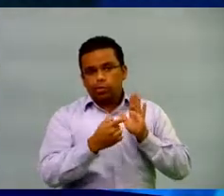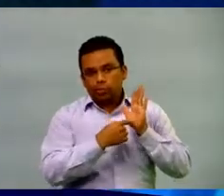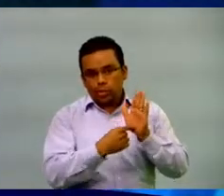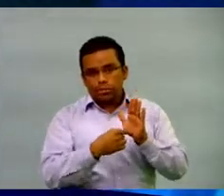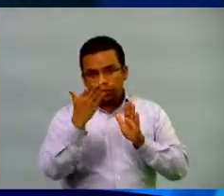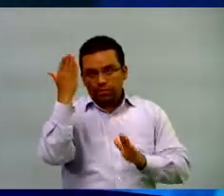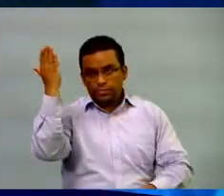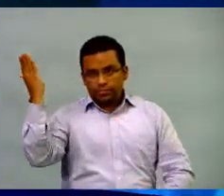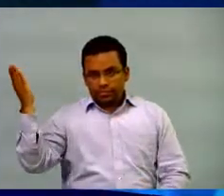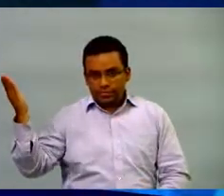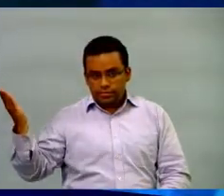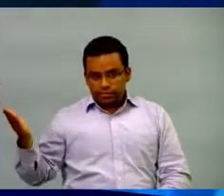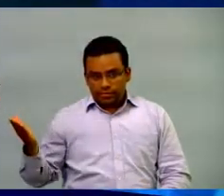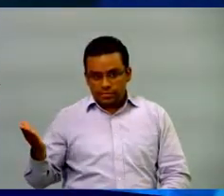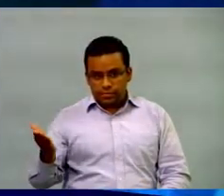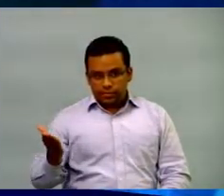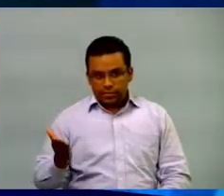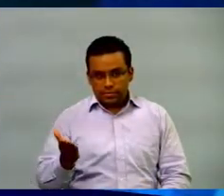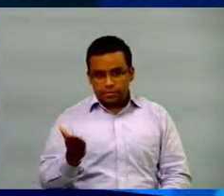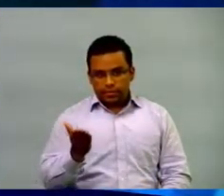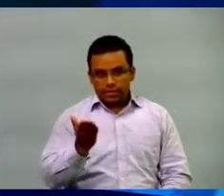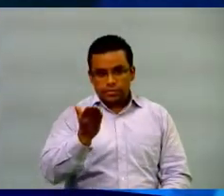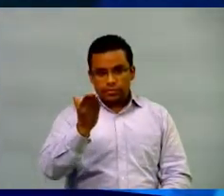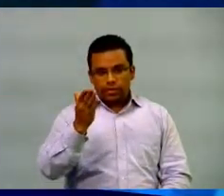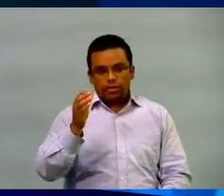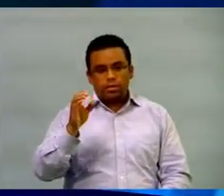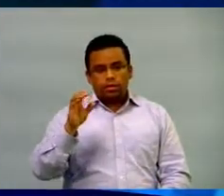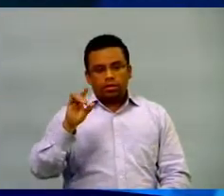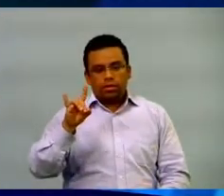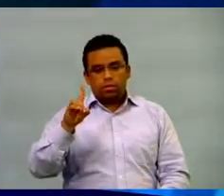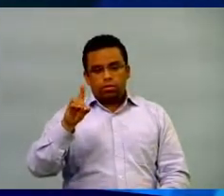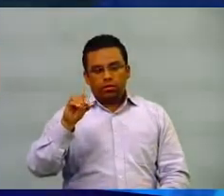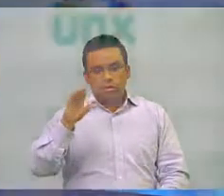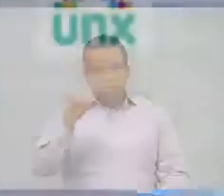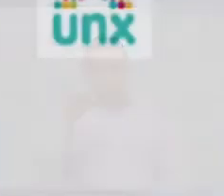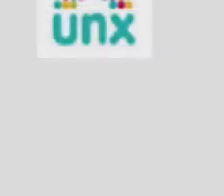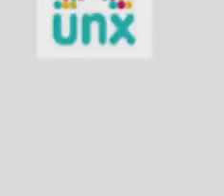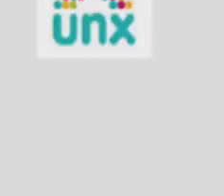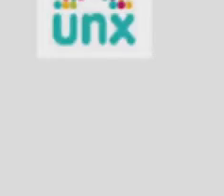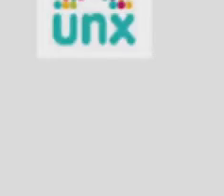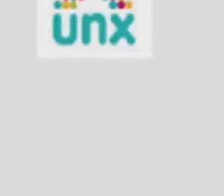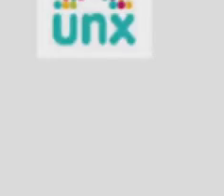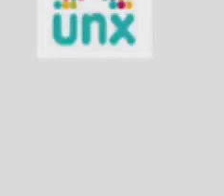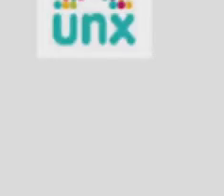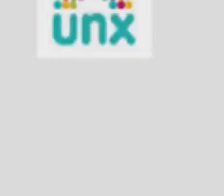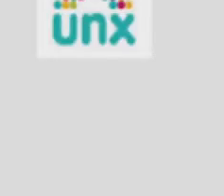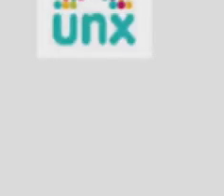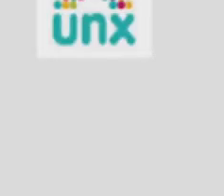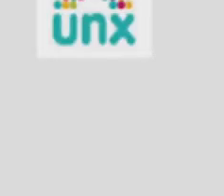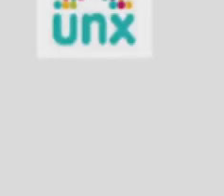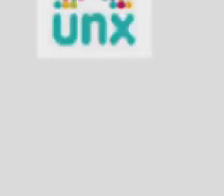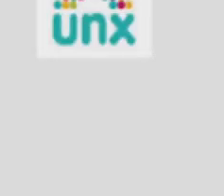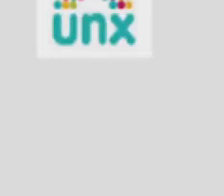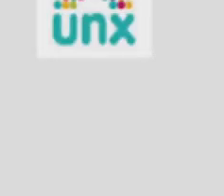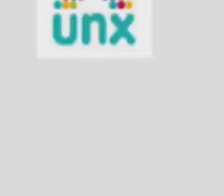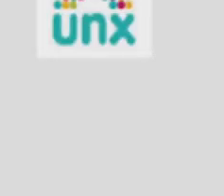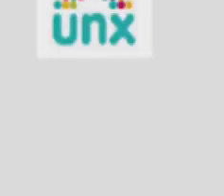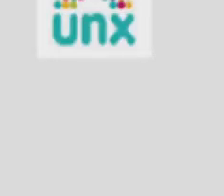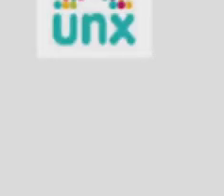presentando, Udacity, Coursera, Canvas, Miriada X, que muchos colombianos también han